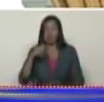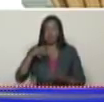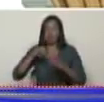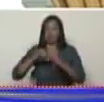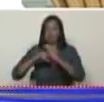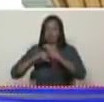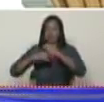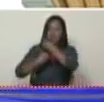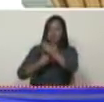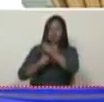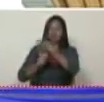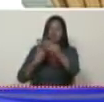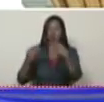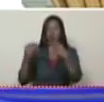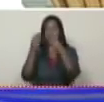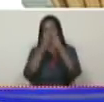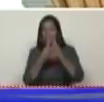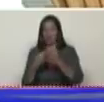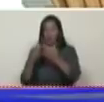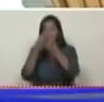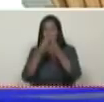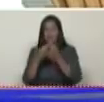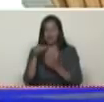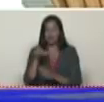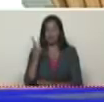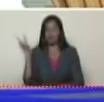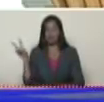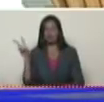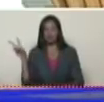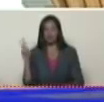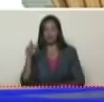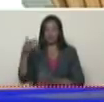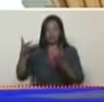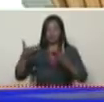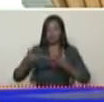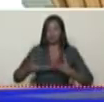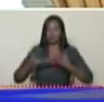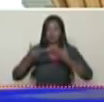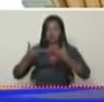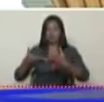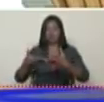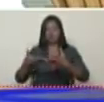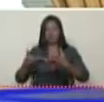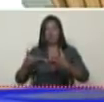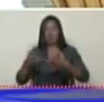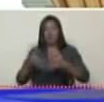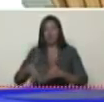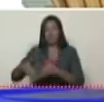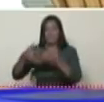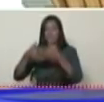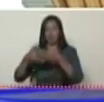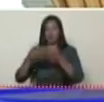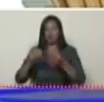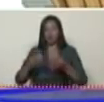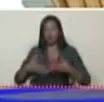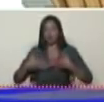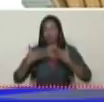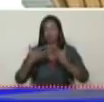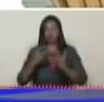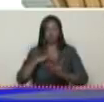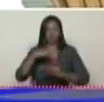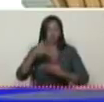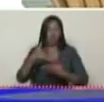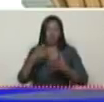descuartizado la economía, las finanzas del país, después de haber entregado al imperio norteamericano todo nuestro ser, toda nuestra